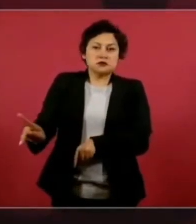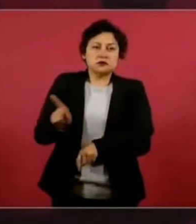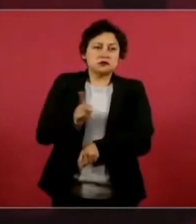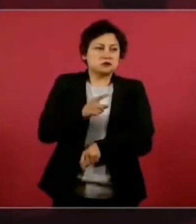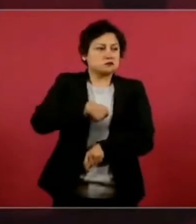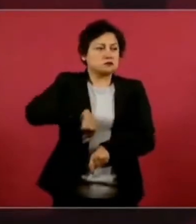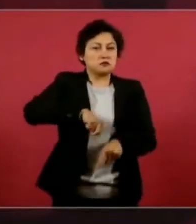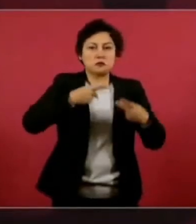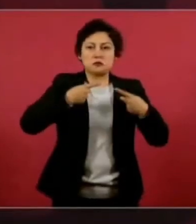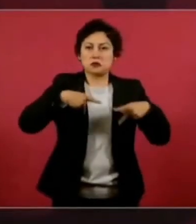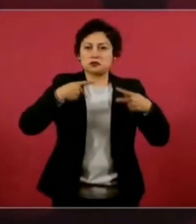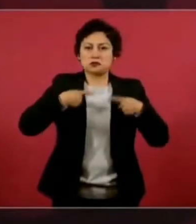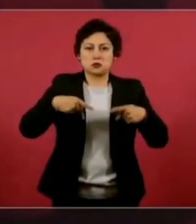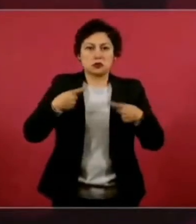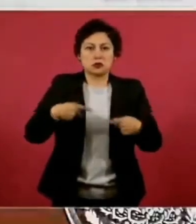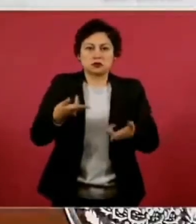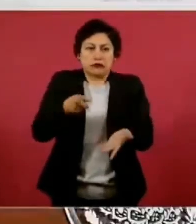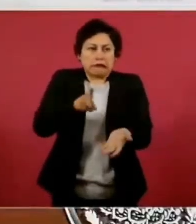uniformado